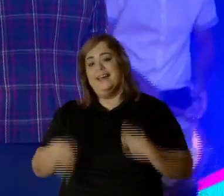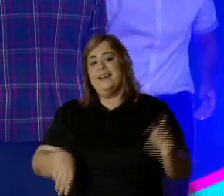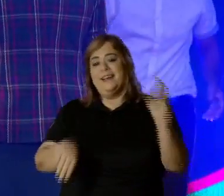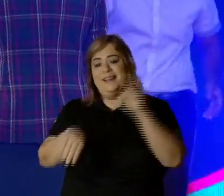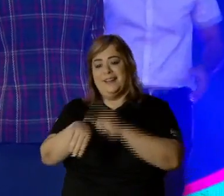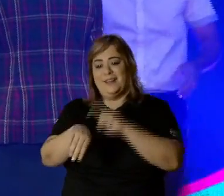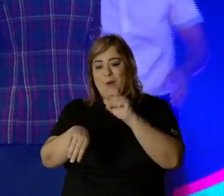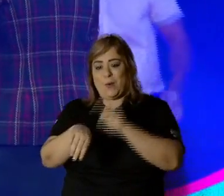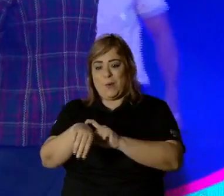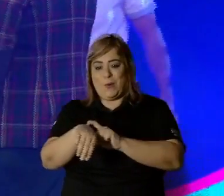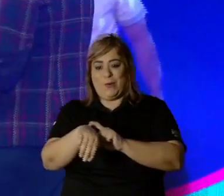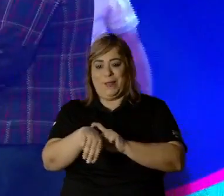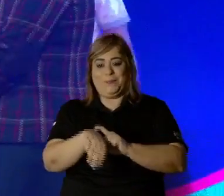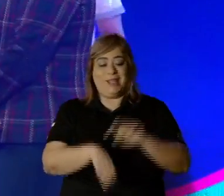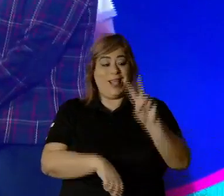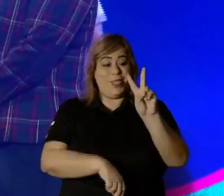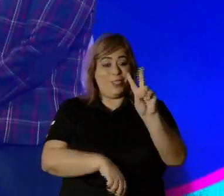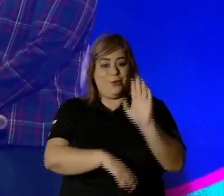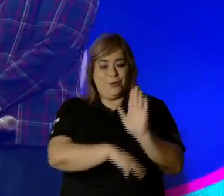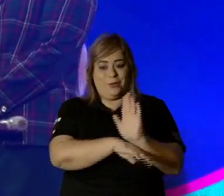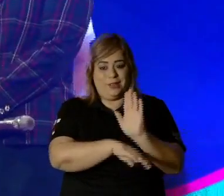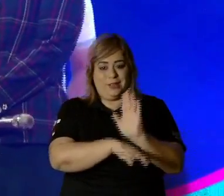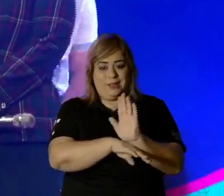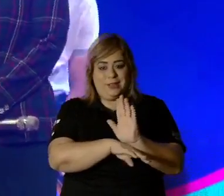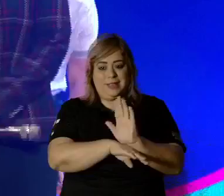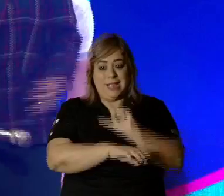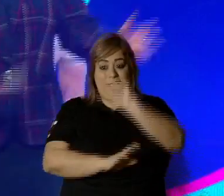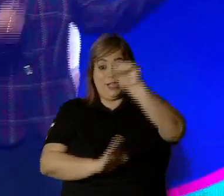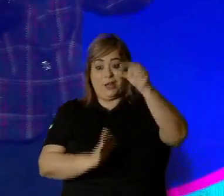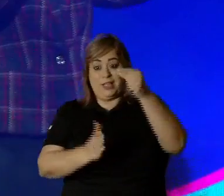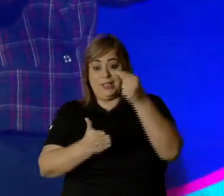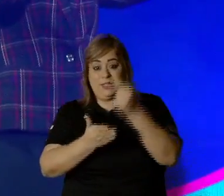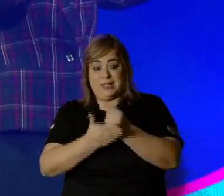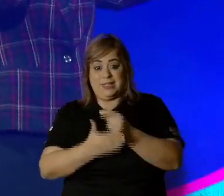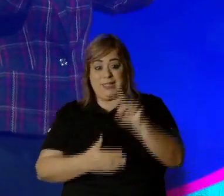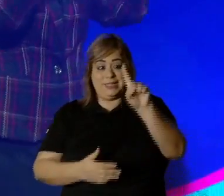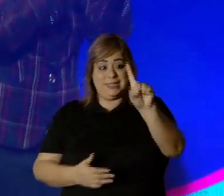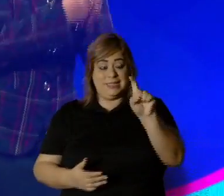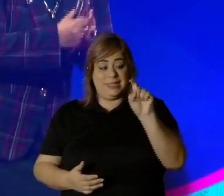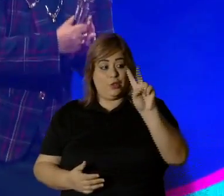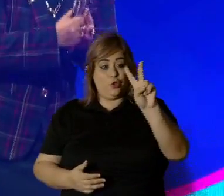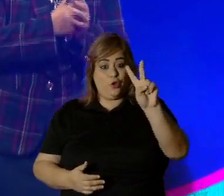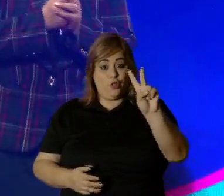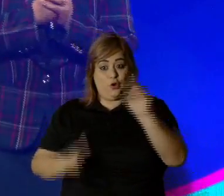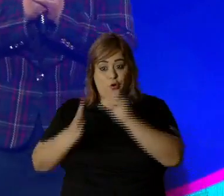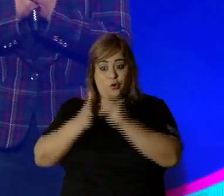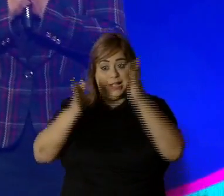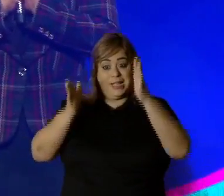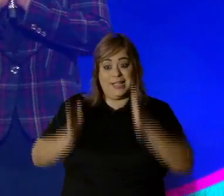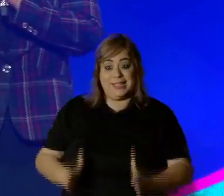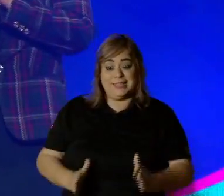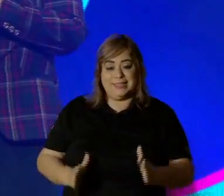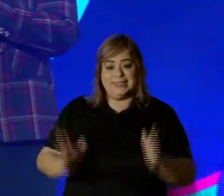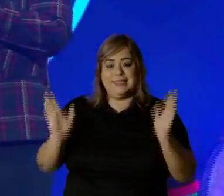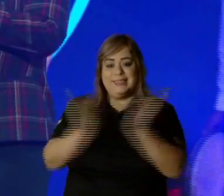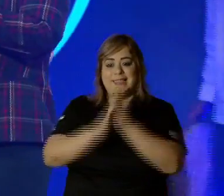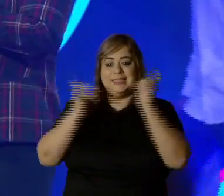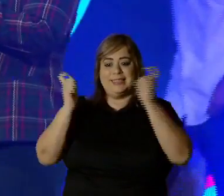A las 2 de la tarde se gradúan 102 estudiantes. Vamos, alguien celebra